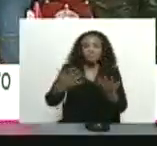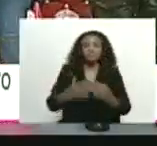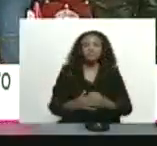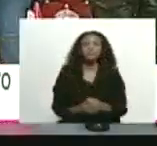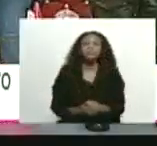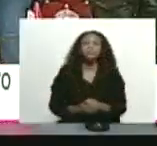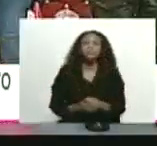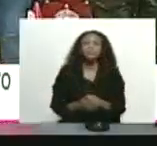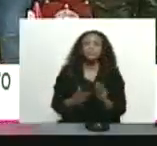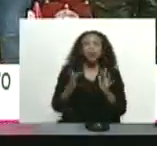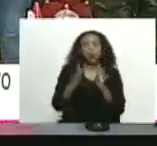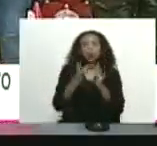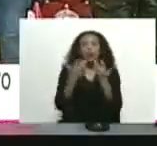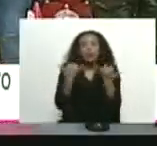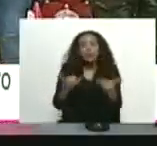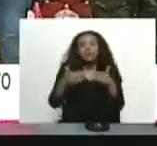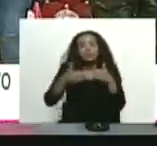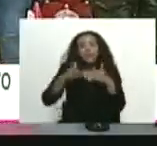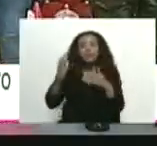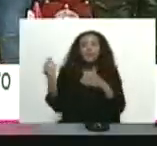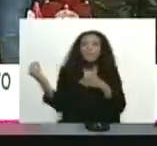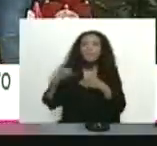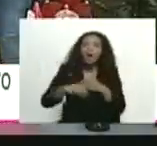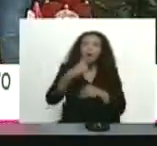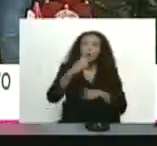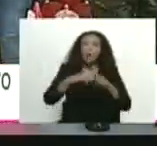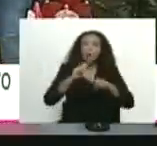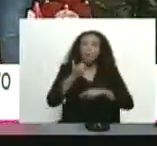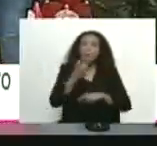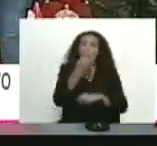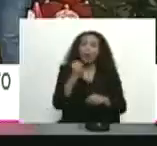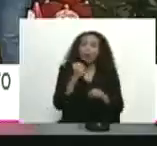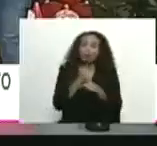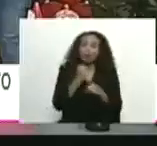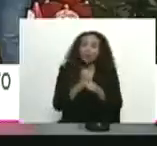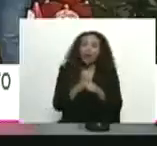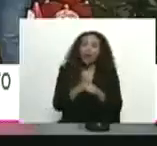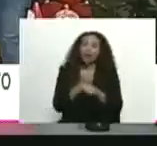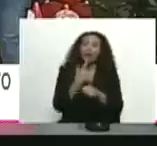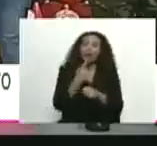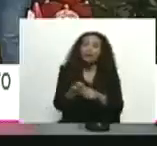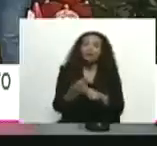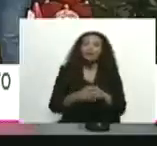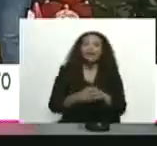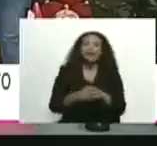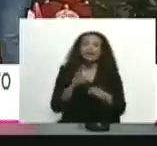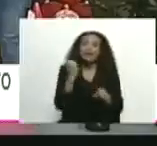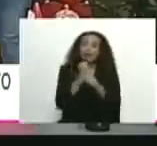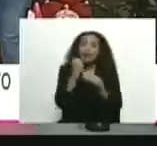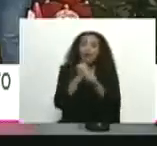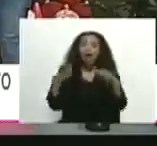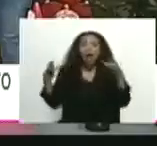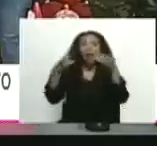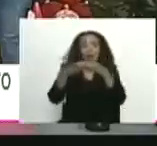todos el pase. Que siga brillando el 1x10 del buen gobierno. Como usted siempre dice, trabajo en equipo,